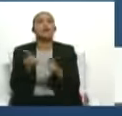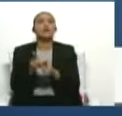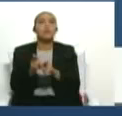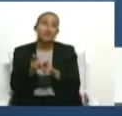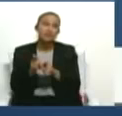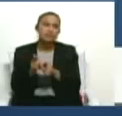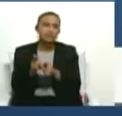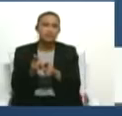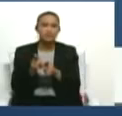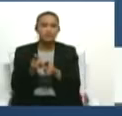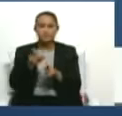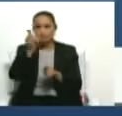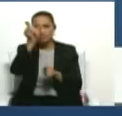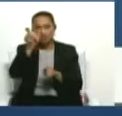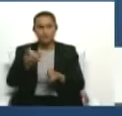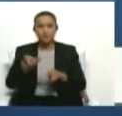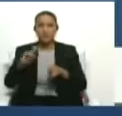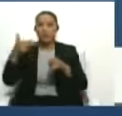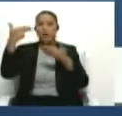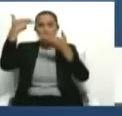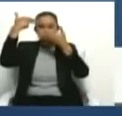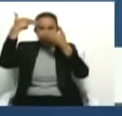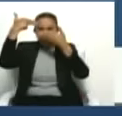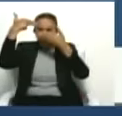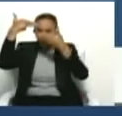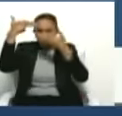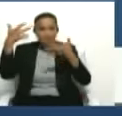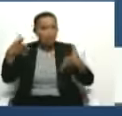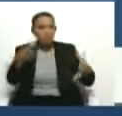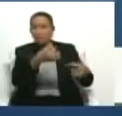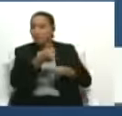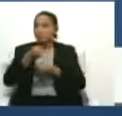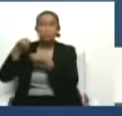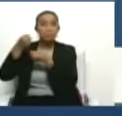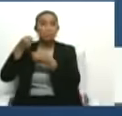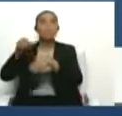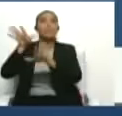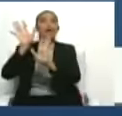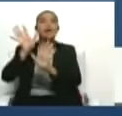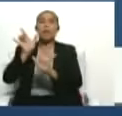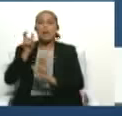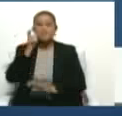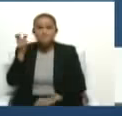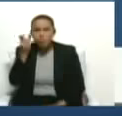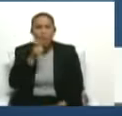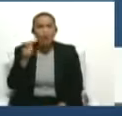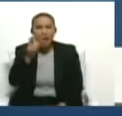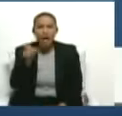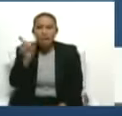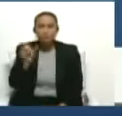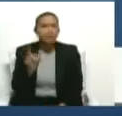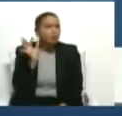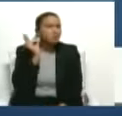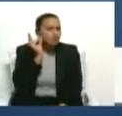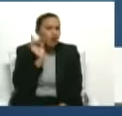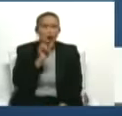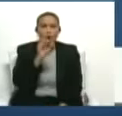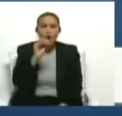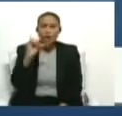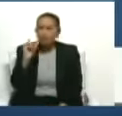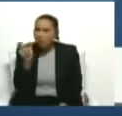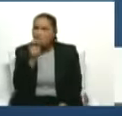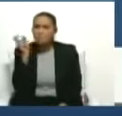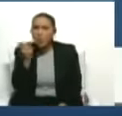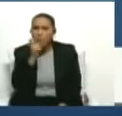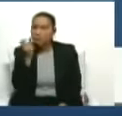el secuestro de una persona que no aparece como detenida, que nadie comunica que está detenida, que no es presentada ante un tribunal y que